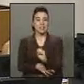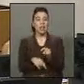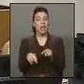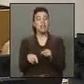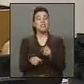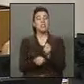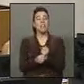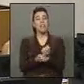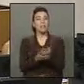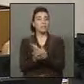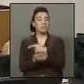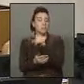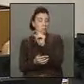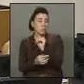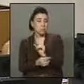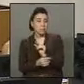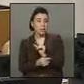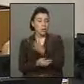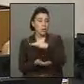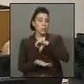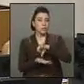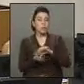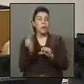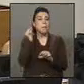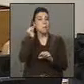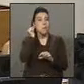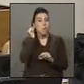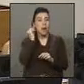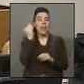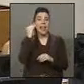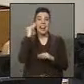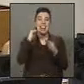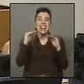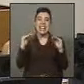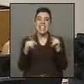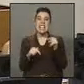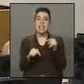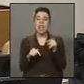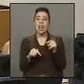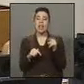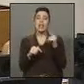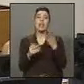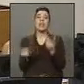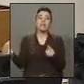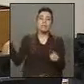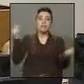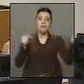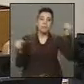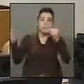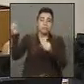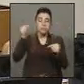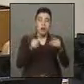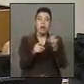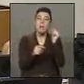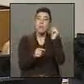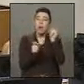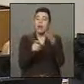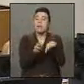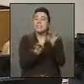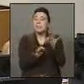país. Hablamos principalmente de mujeres y niñas, muchas de las cuales son migrantes o son las más pobres de nuestro